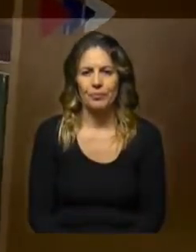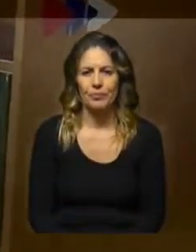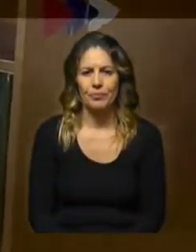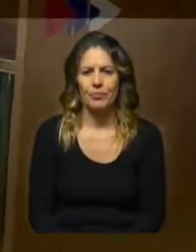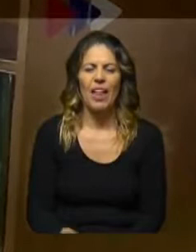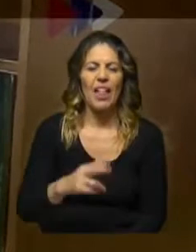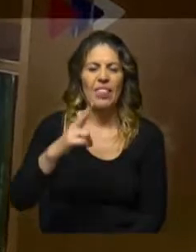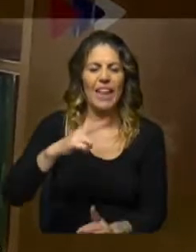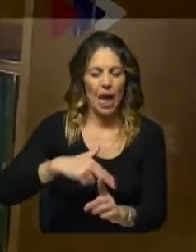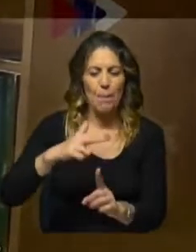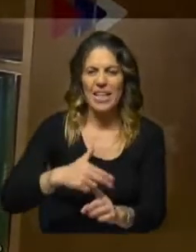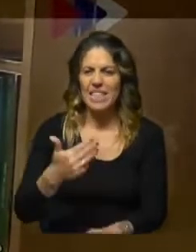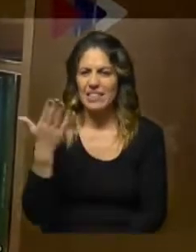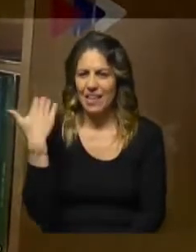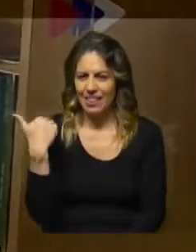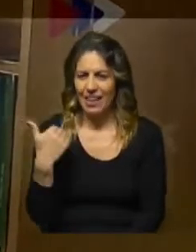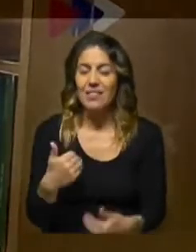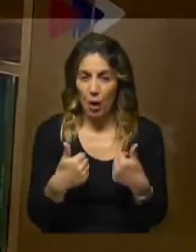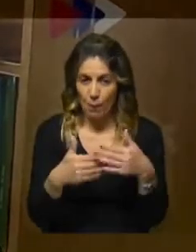unos 3 meses más o menos que comenzó.